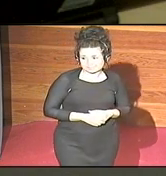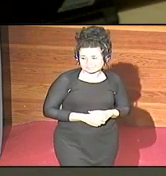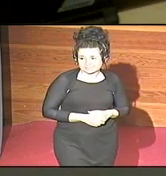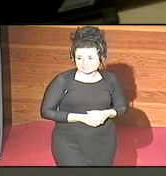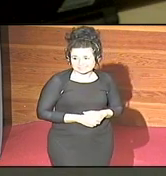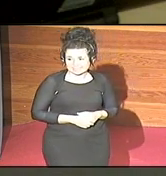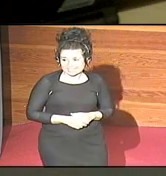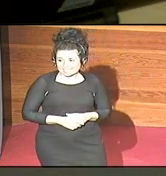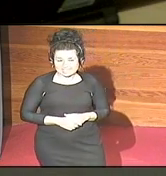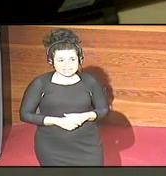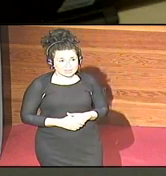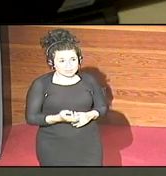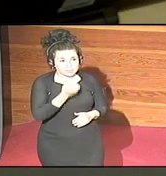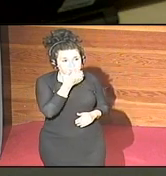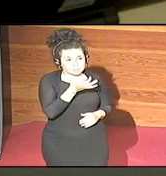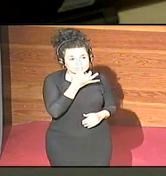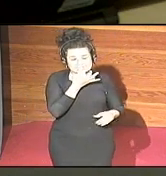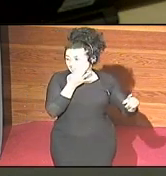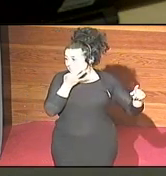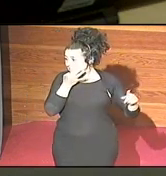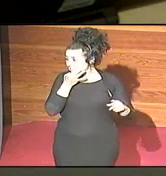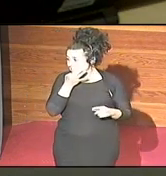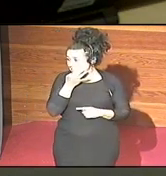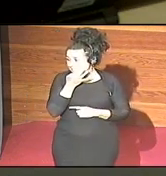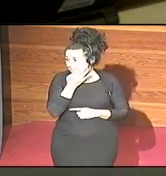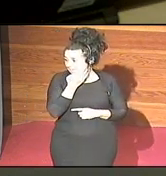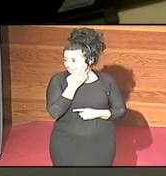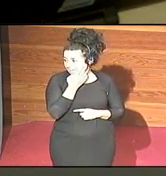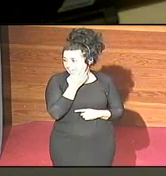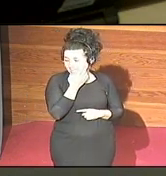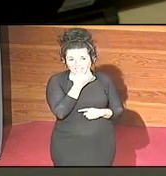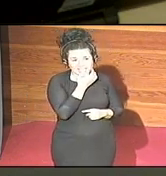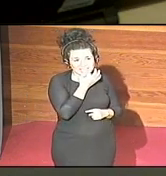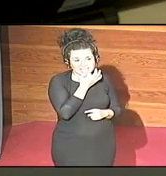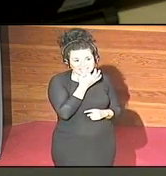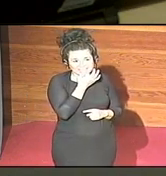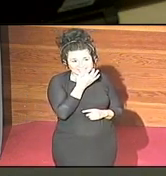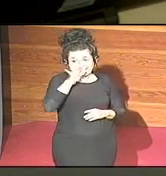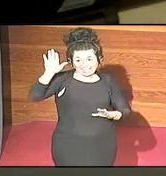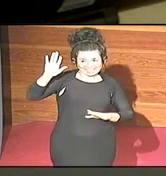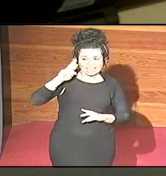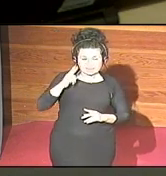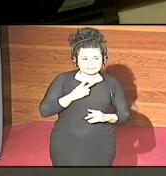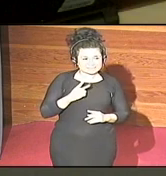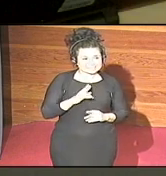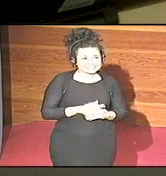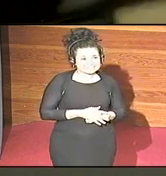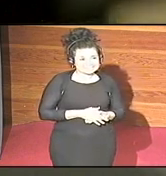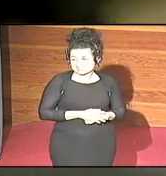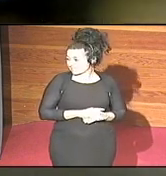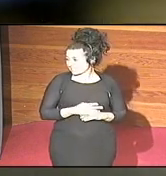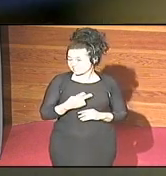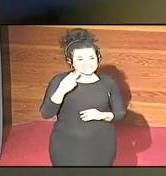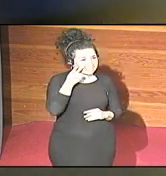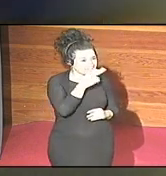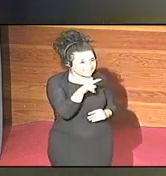Buenas tardes. Quería preguntarle, no sé si me ve, aquí. Ah, perdón. No, o sea, es que se hace raro si no